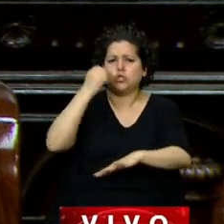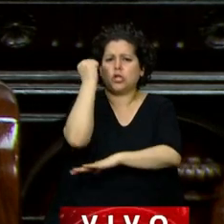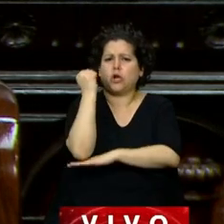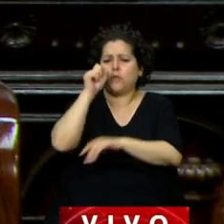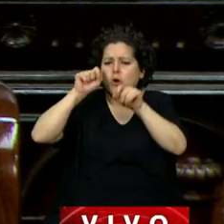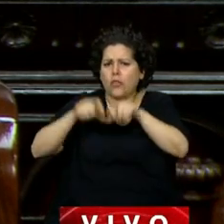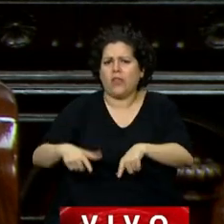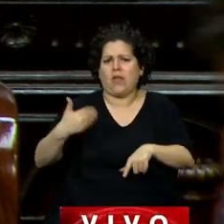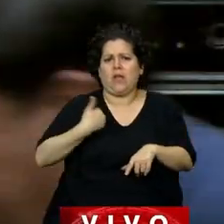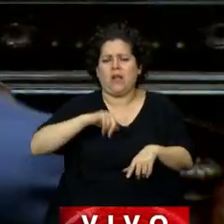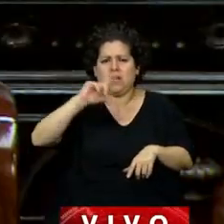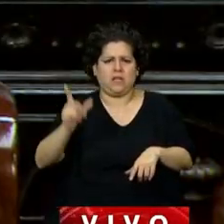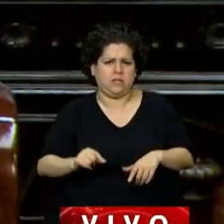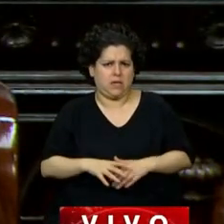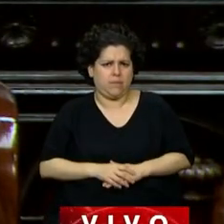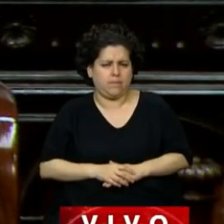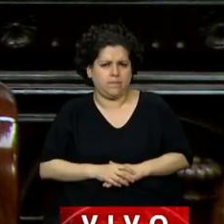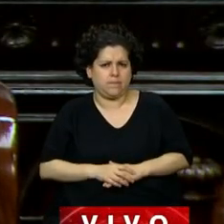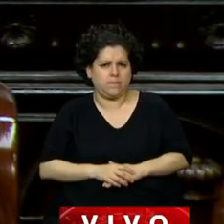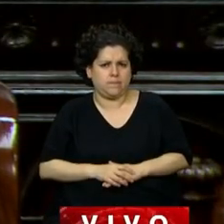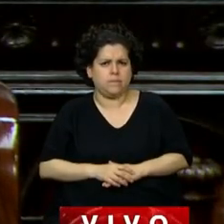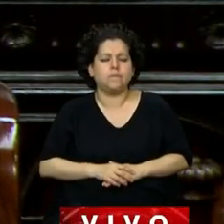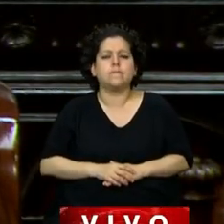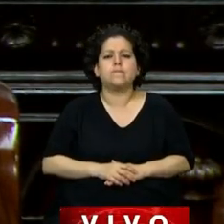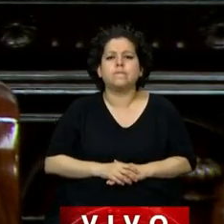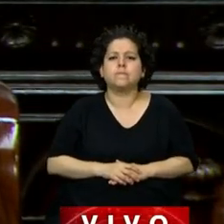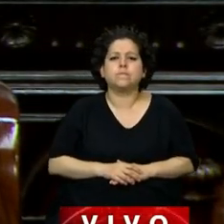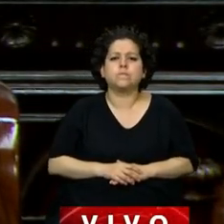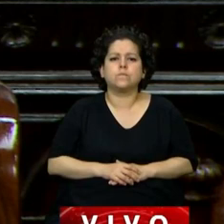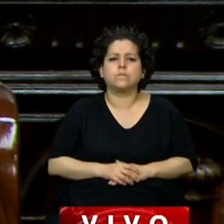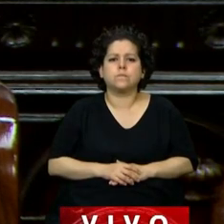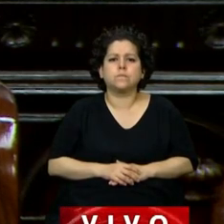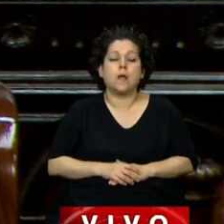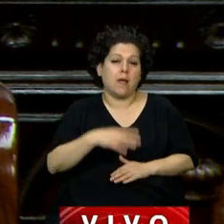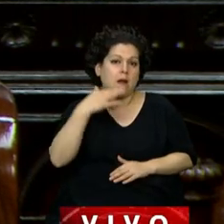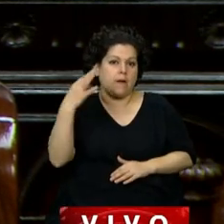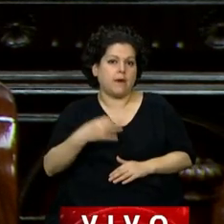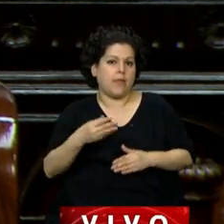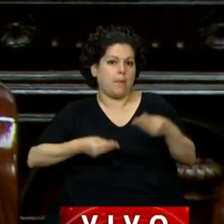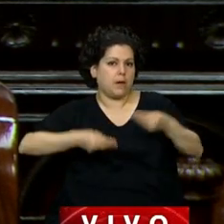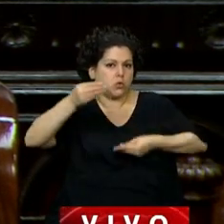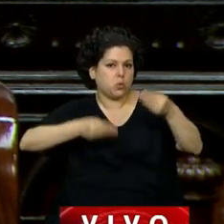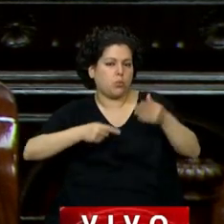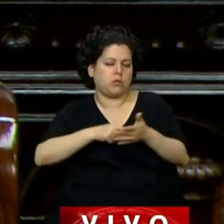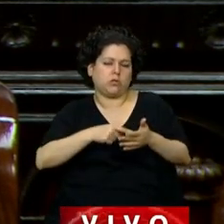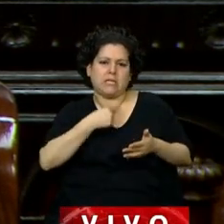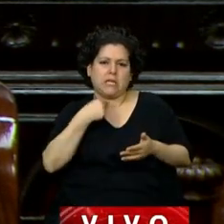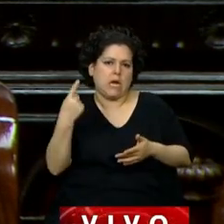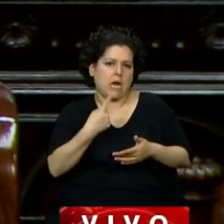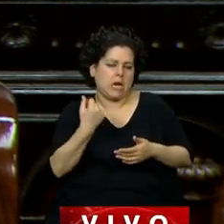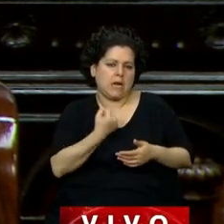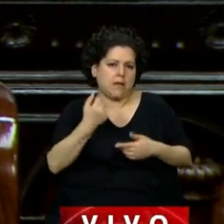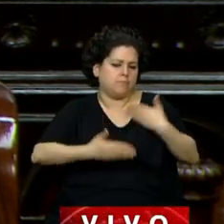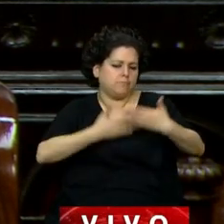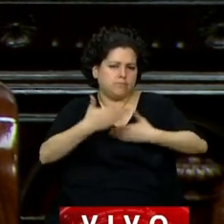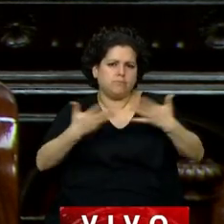país está, en el que país está atravesando. La verdad que es un presupuesto que busca continuar en la senda